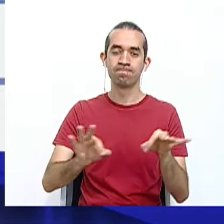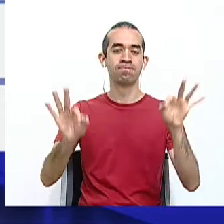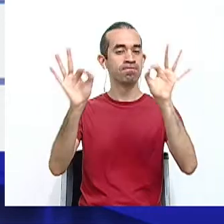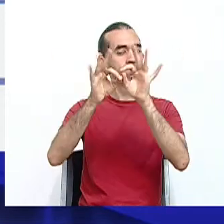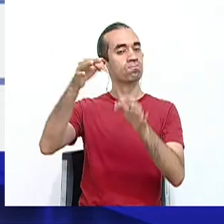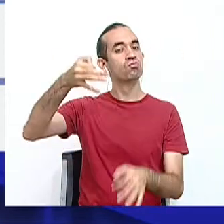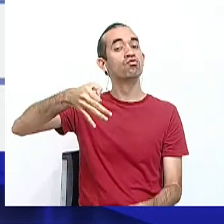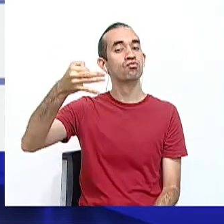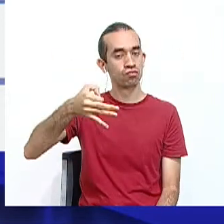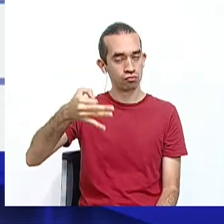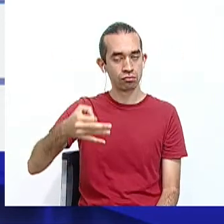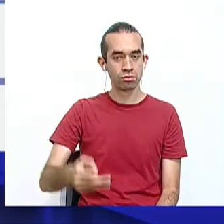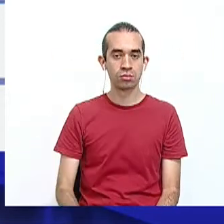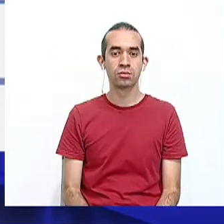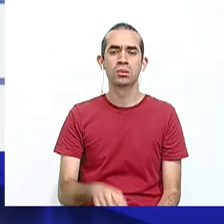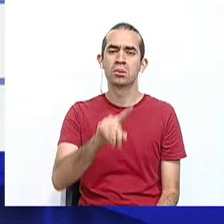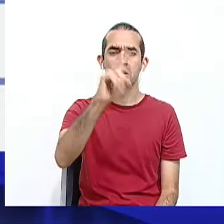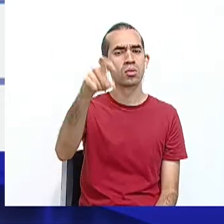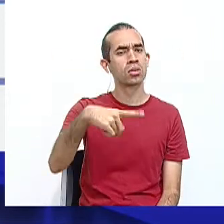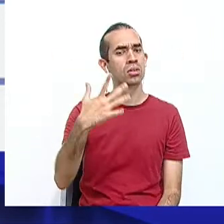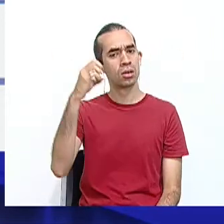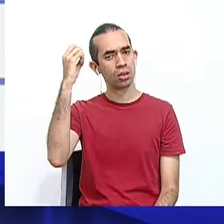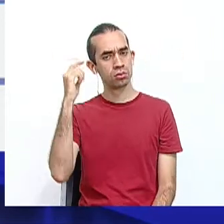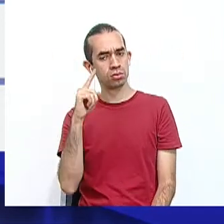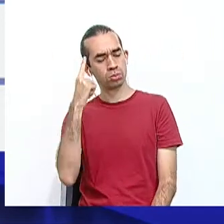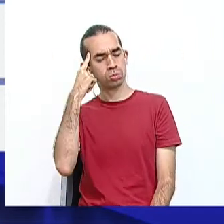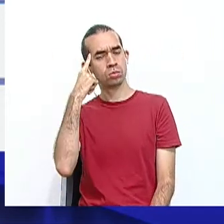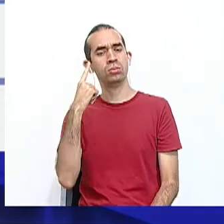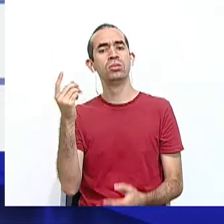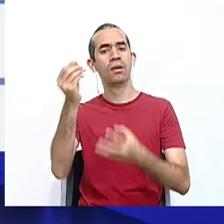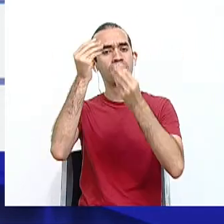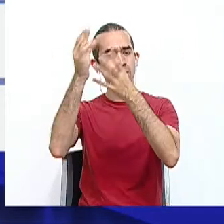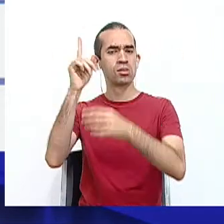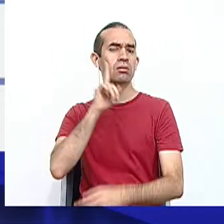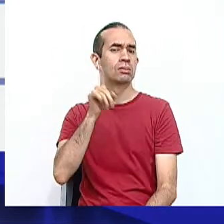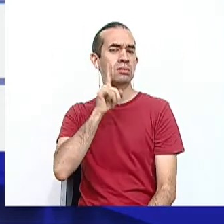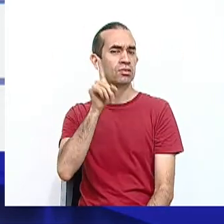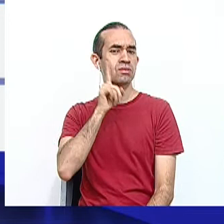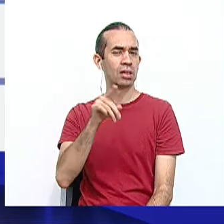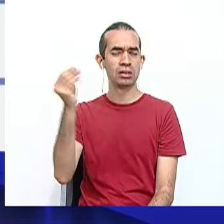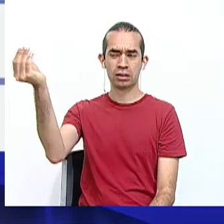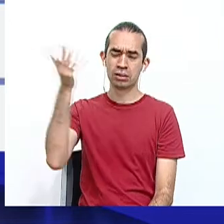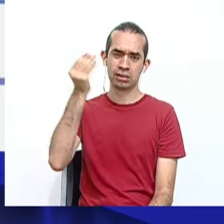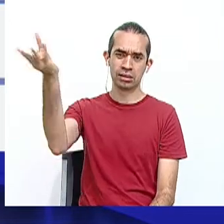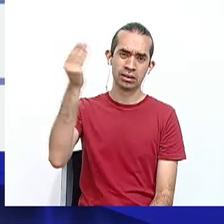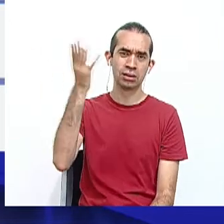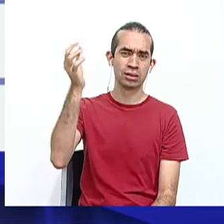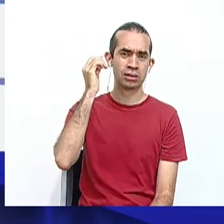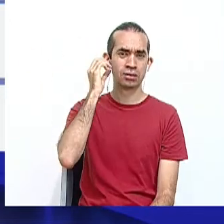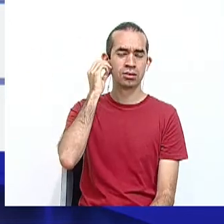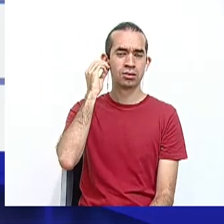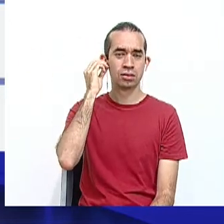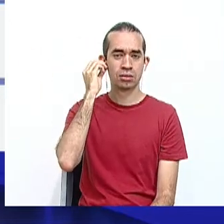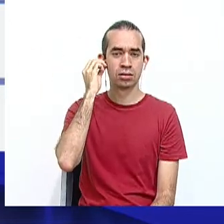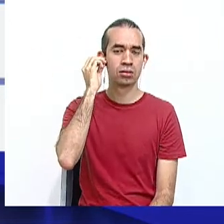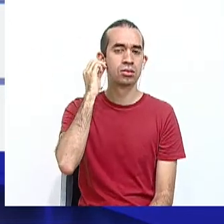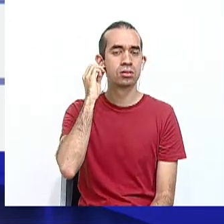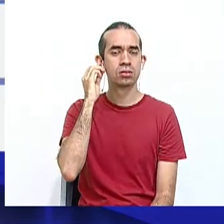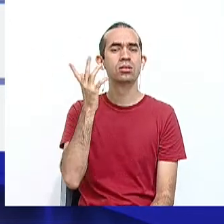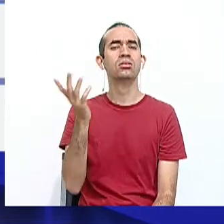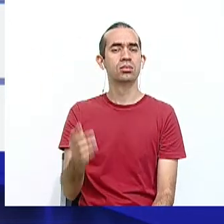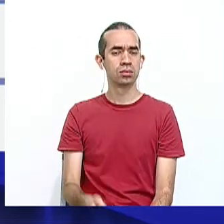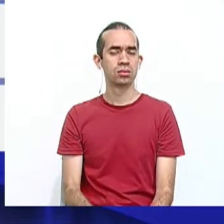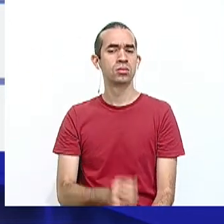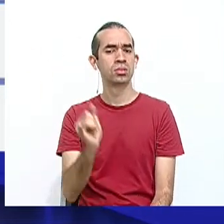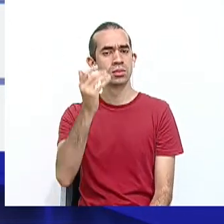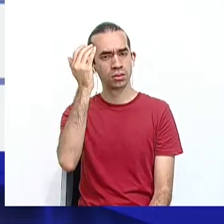oficial. ¿Se han preguntado, por ejemplo, la cantidad de informaciones falsas que recibimos a diario? O incluso, ¿por qué